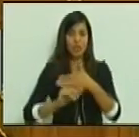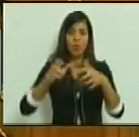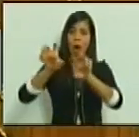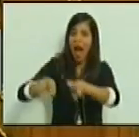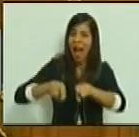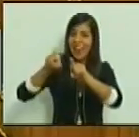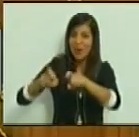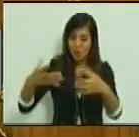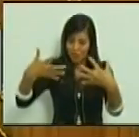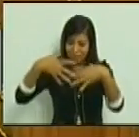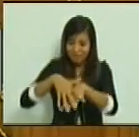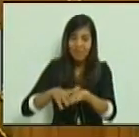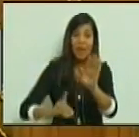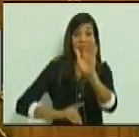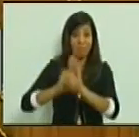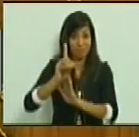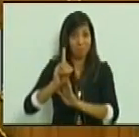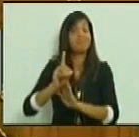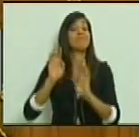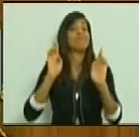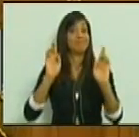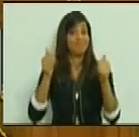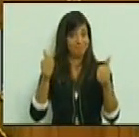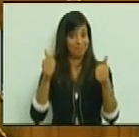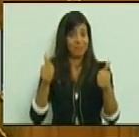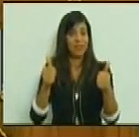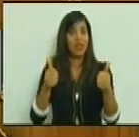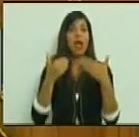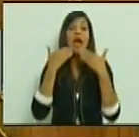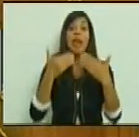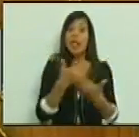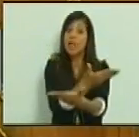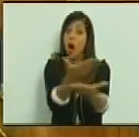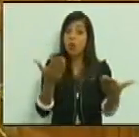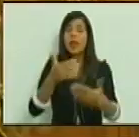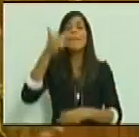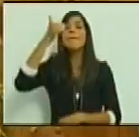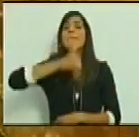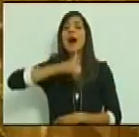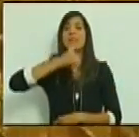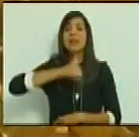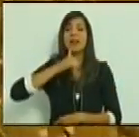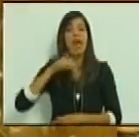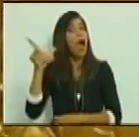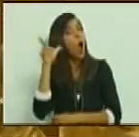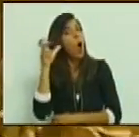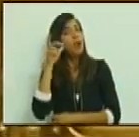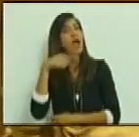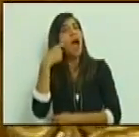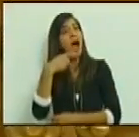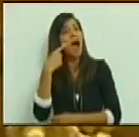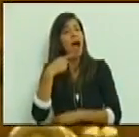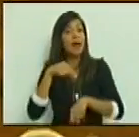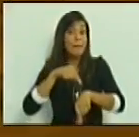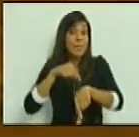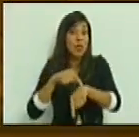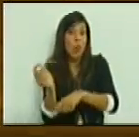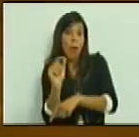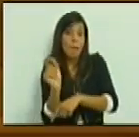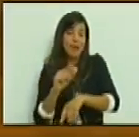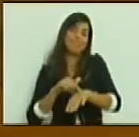hecho y que seguramente se seguirán haciendo. Yo agradezco, pues, la paciencia por permitirme excederme quizás algunos